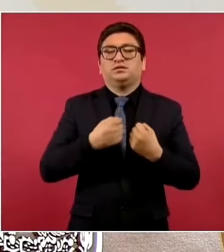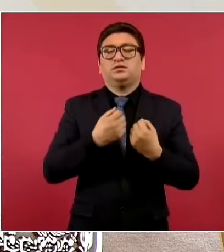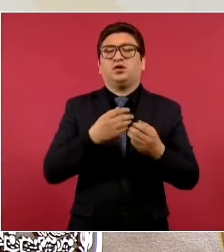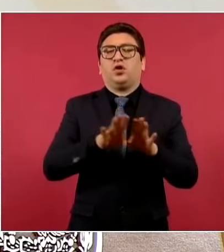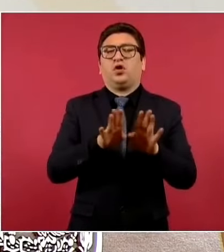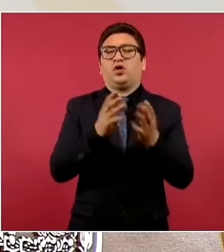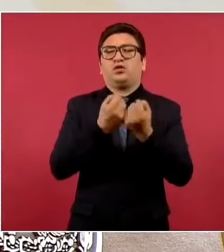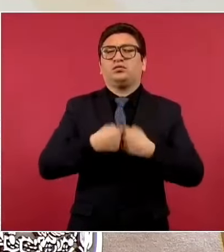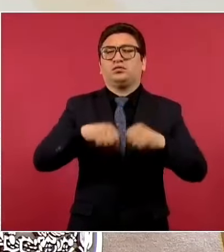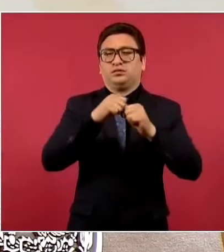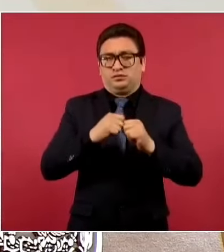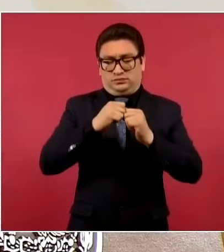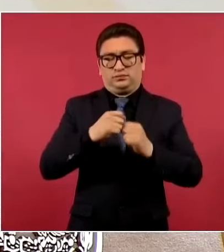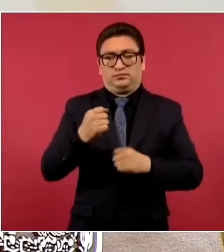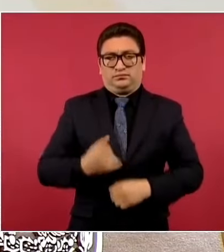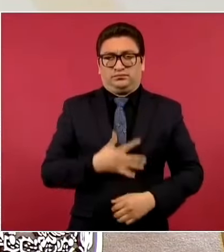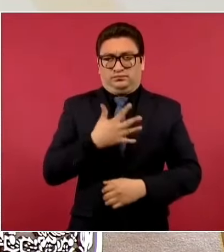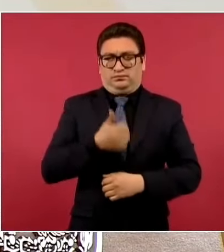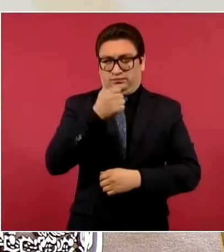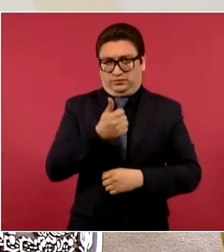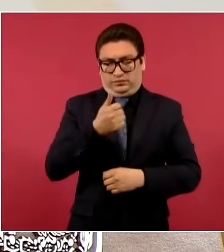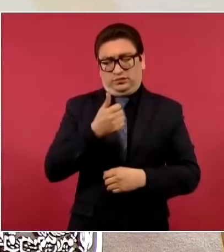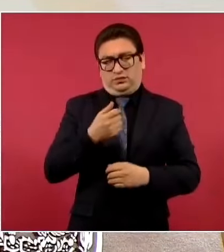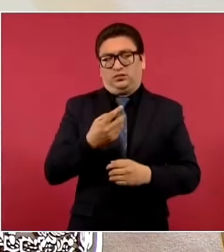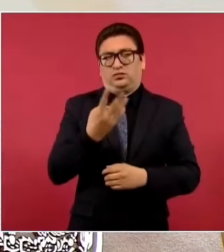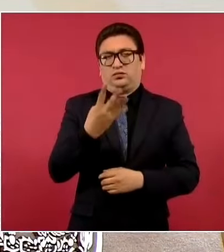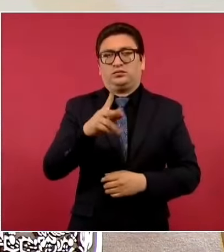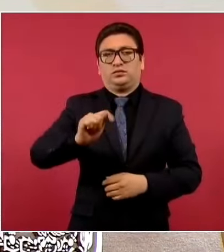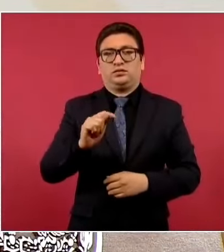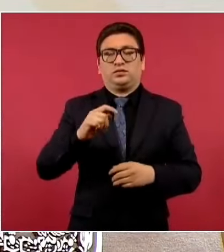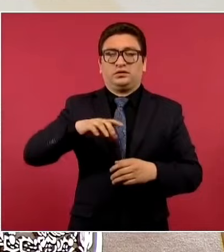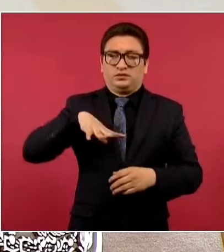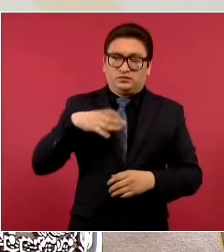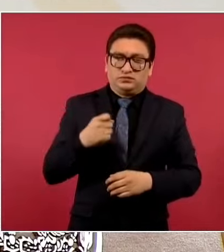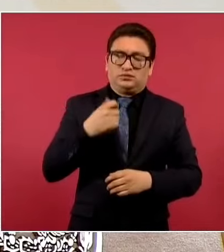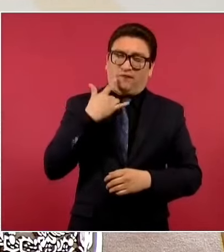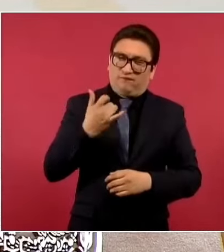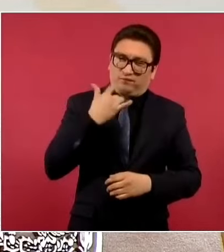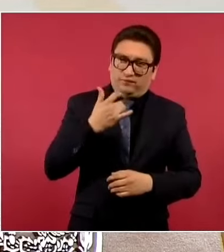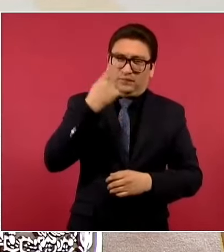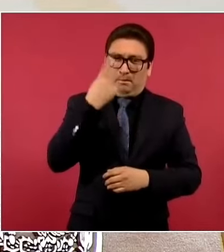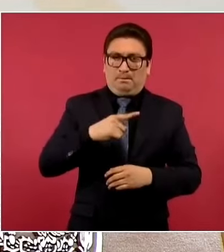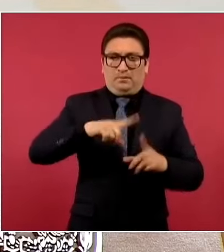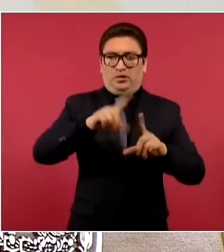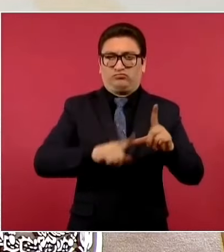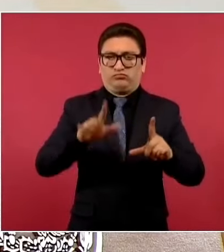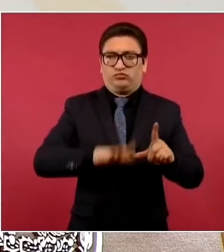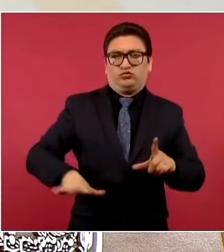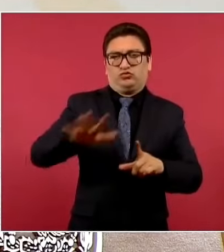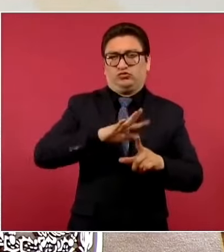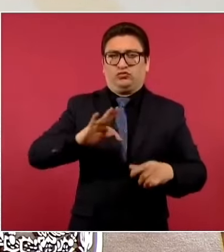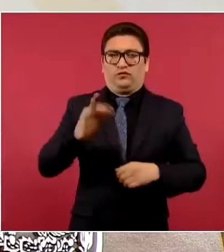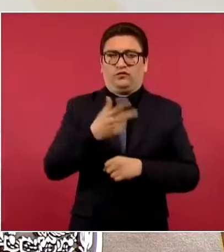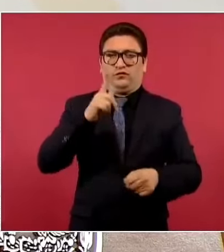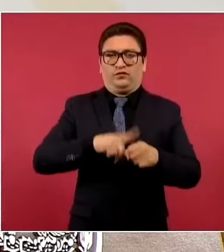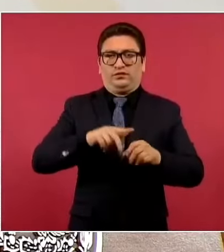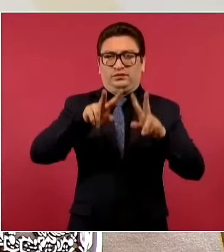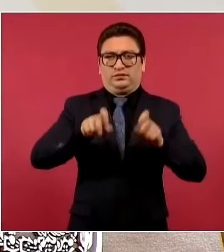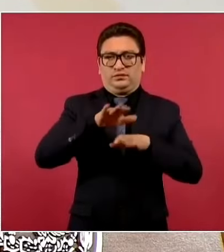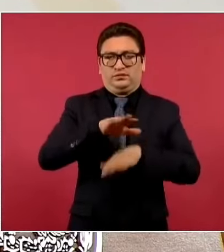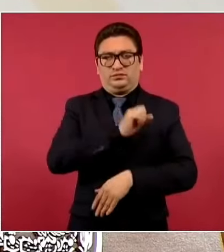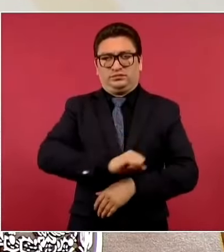Bienestar, este esfuerzo de la Cuarta Transformación para federalizar y levantar la atención